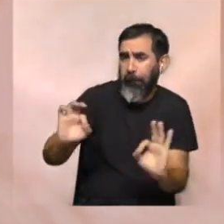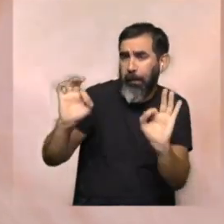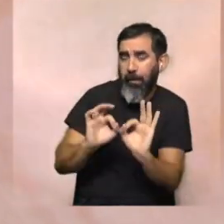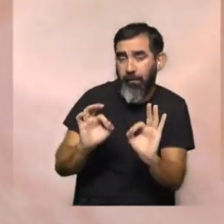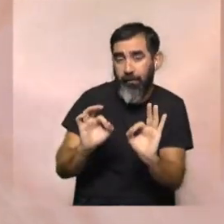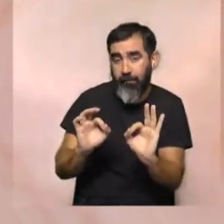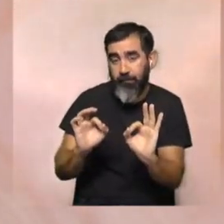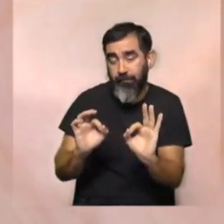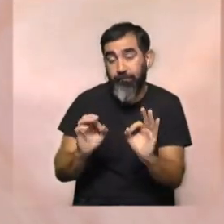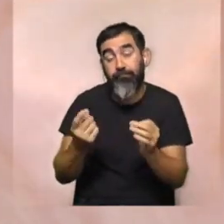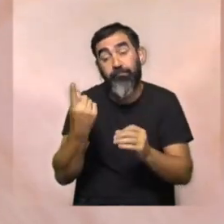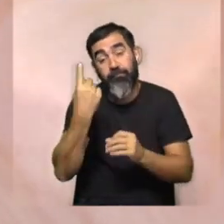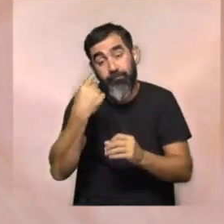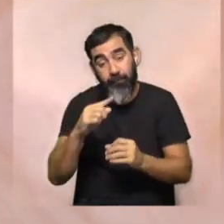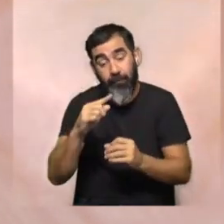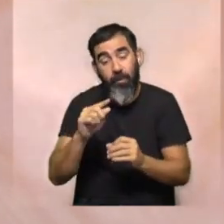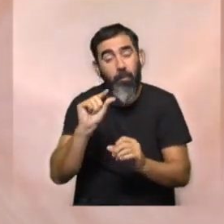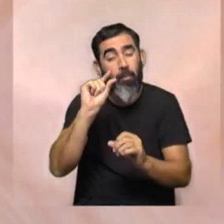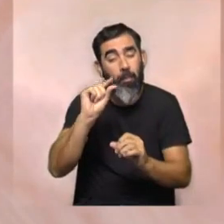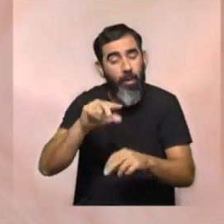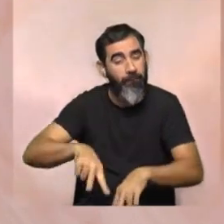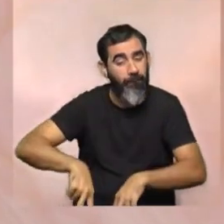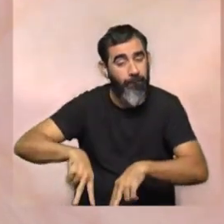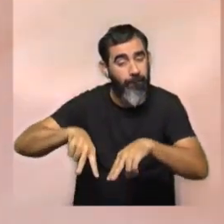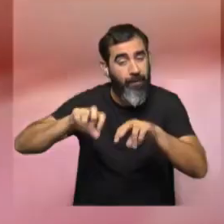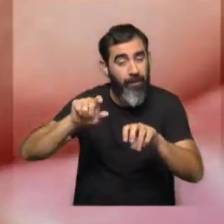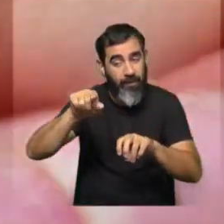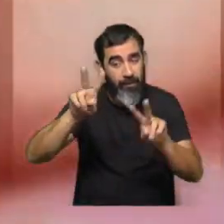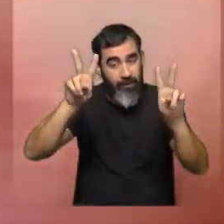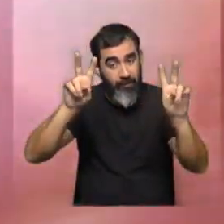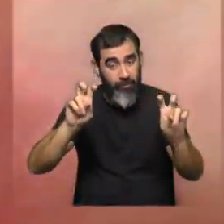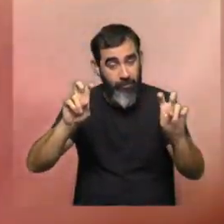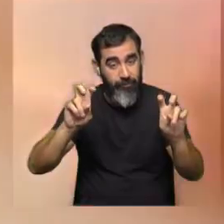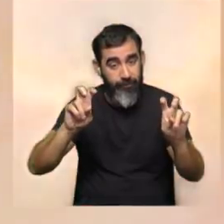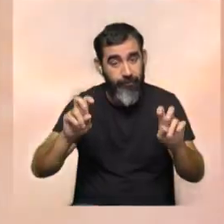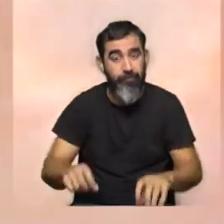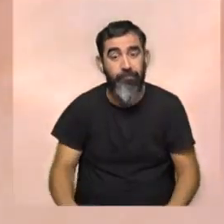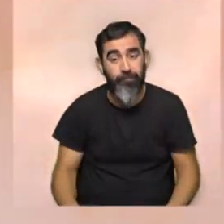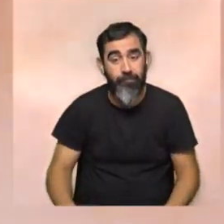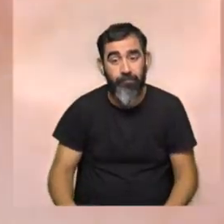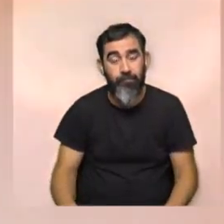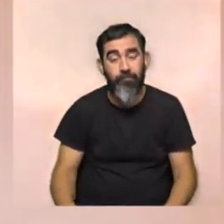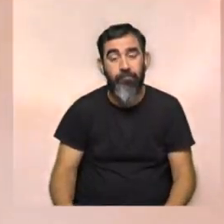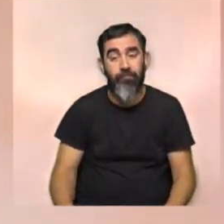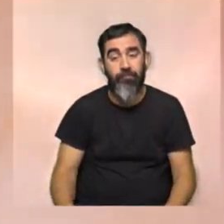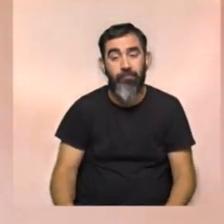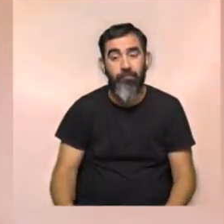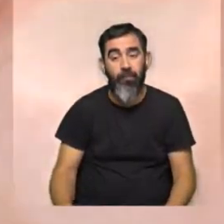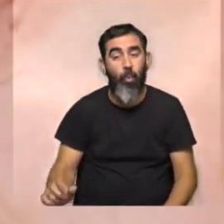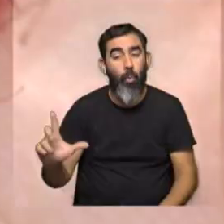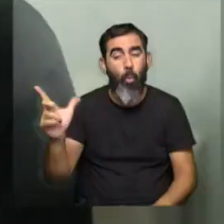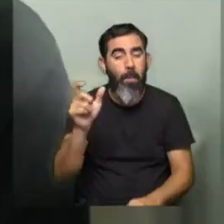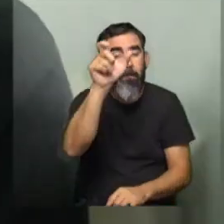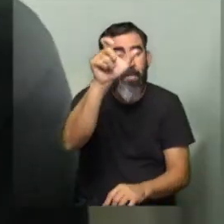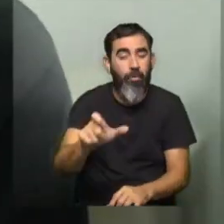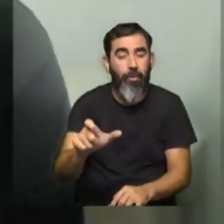así, pero los pocos estudios que hay al respecto en realidad indicarían que no hay tal